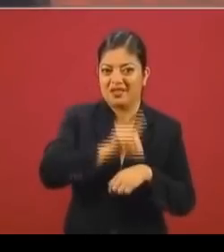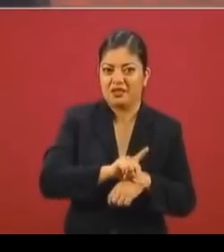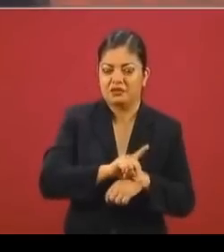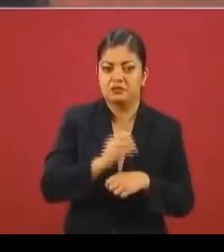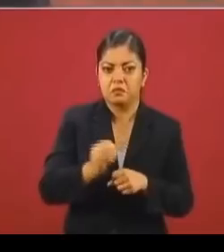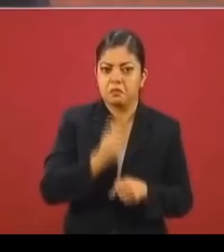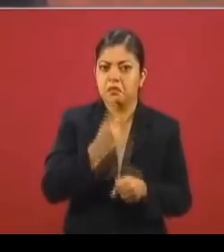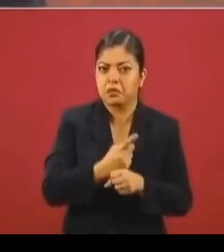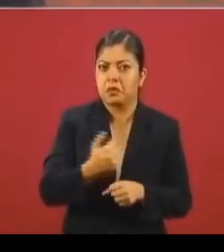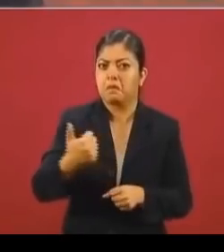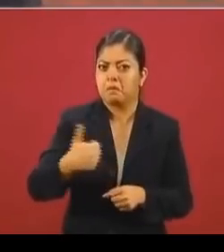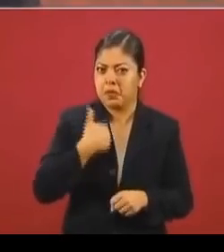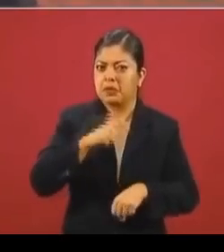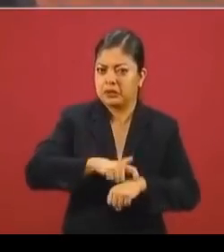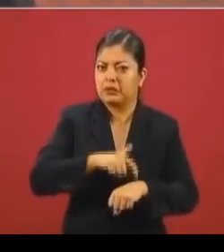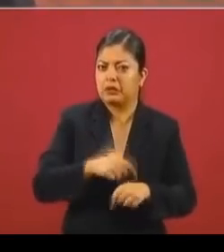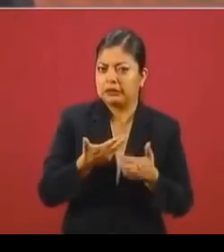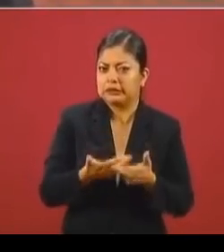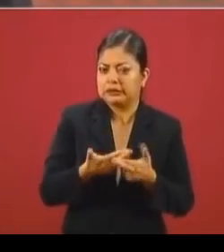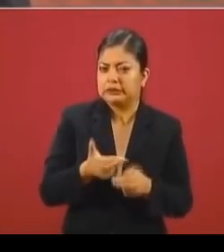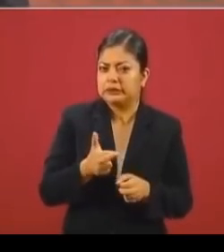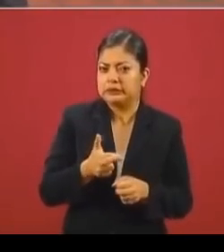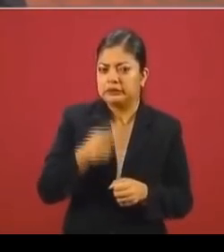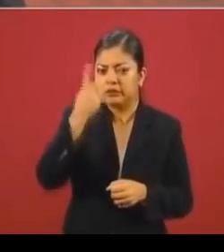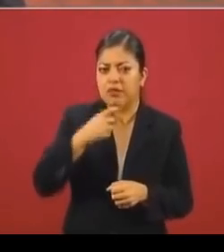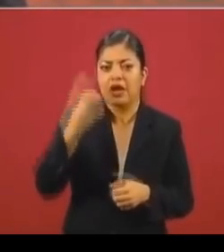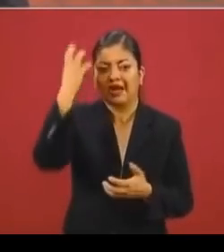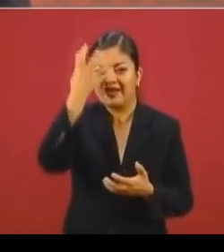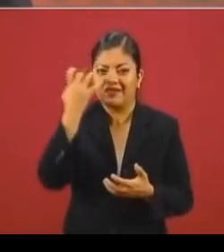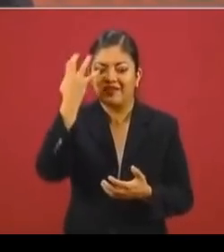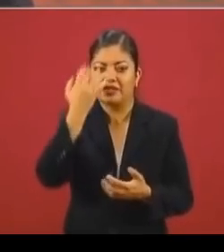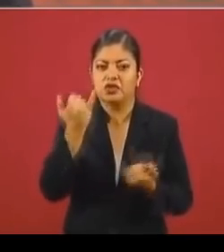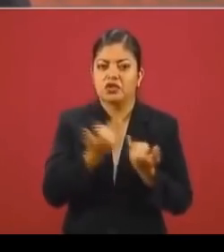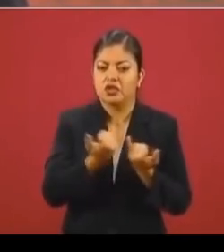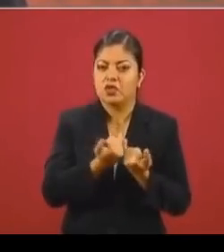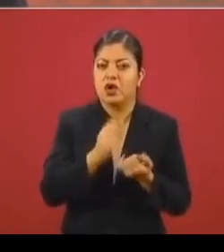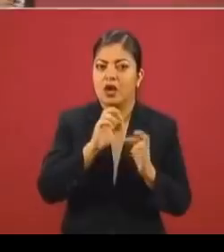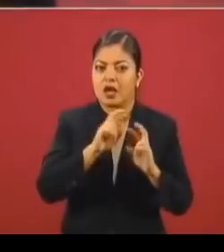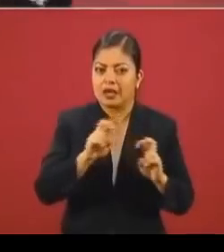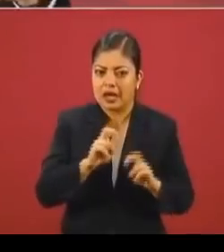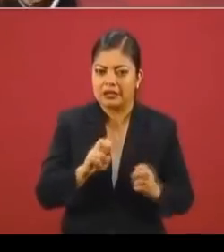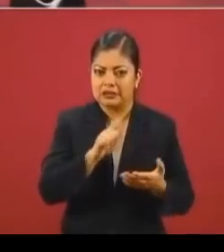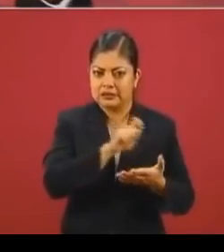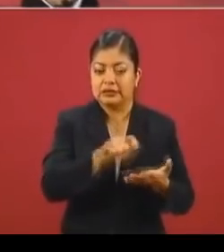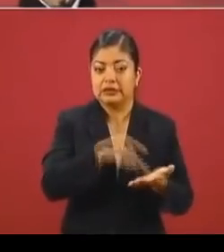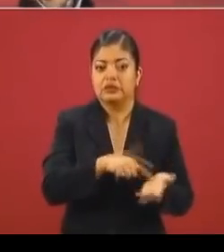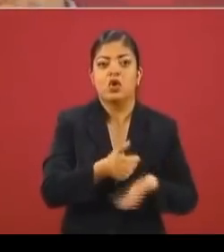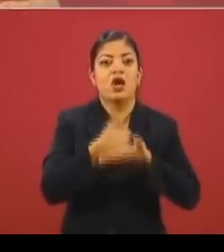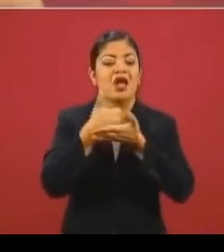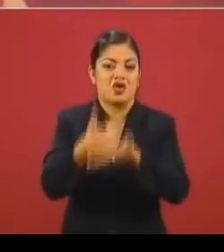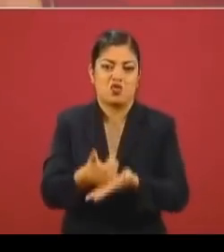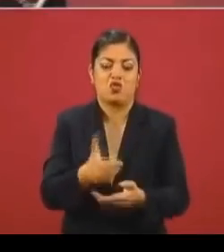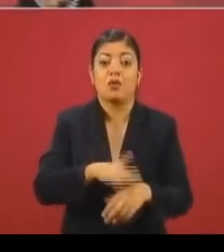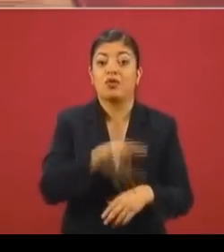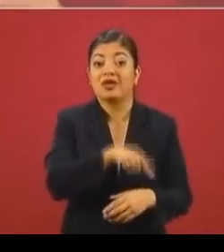había oportunidad, un poco más de tiempo para la reflexión y el análisis, y esto nos va a ayudar mucho, porque ahí